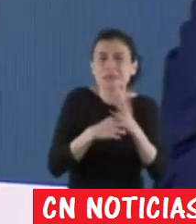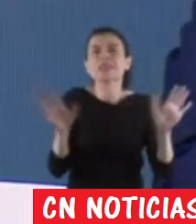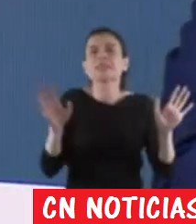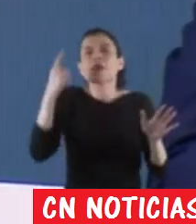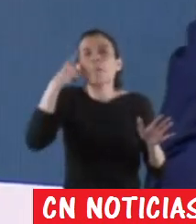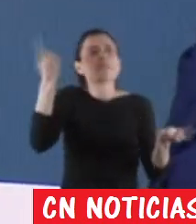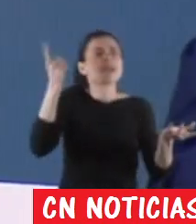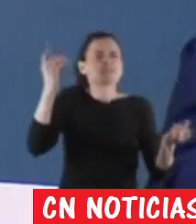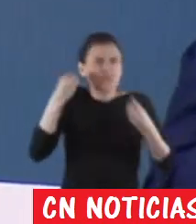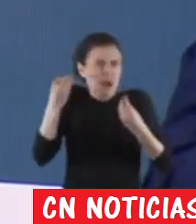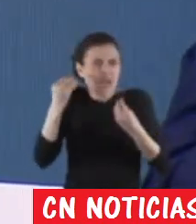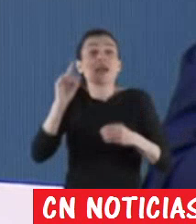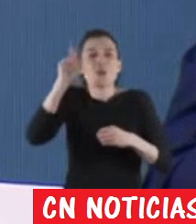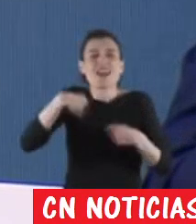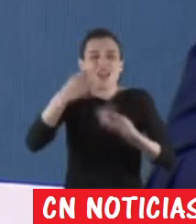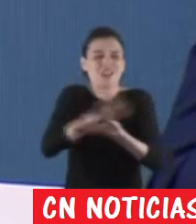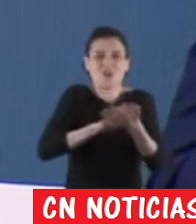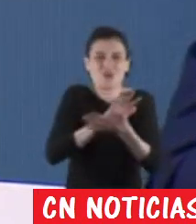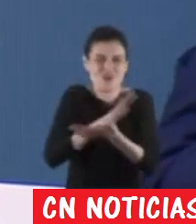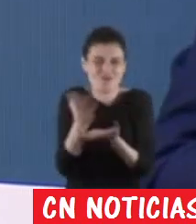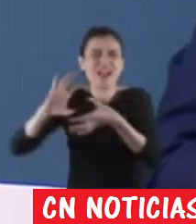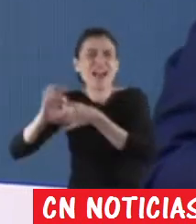poco a lo que comentaba recién.